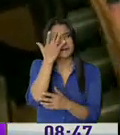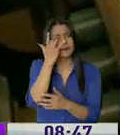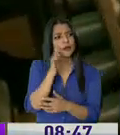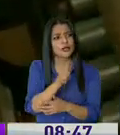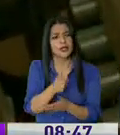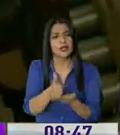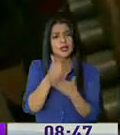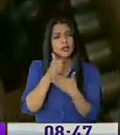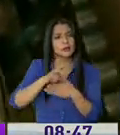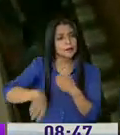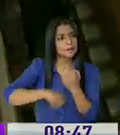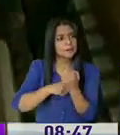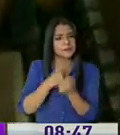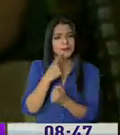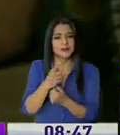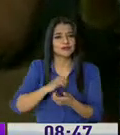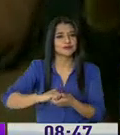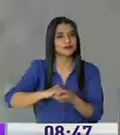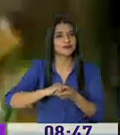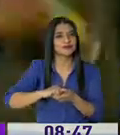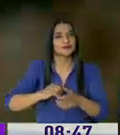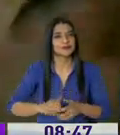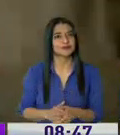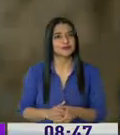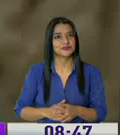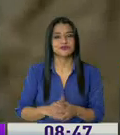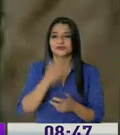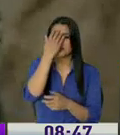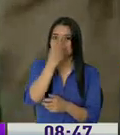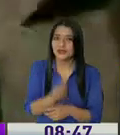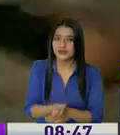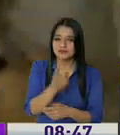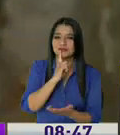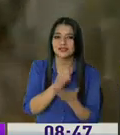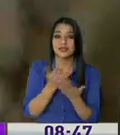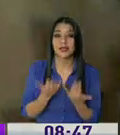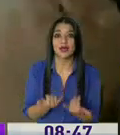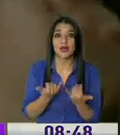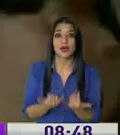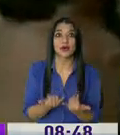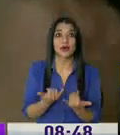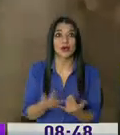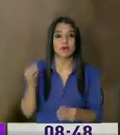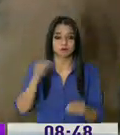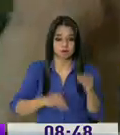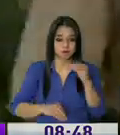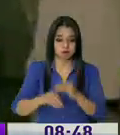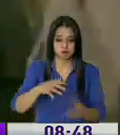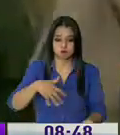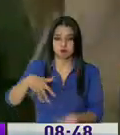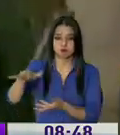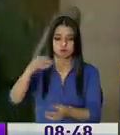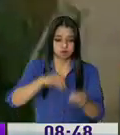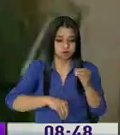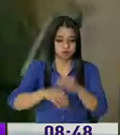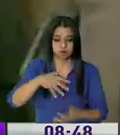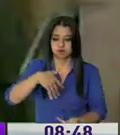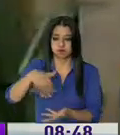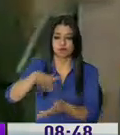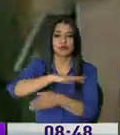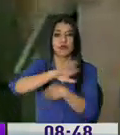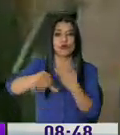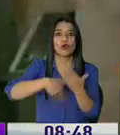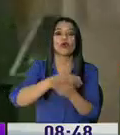para sumarse a esta campaña solidaria. Buenos días, bueno, nosotros ahorita estamos elaborando kits realmente para todo el